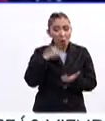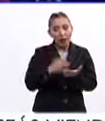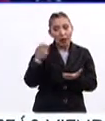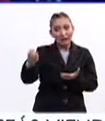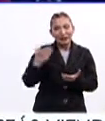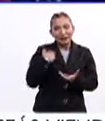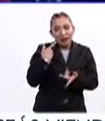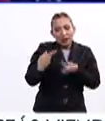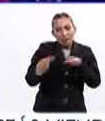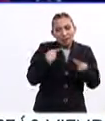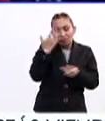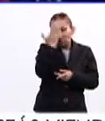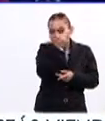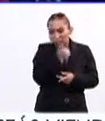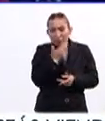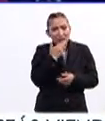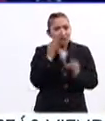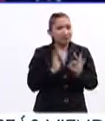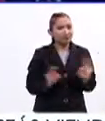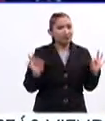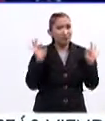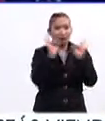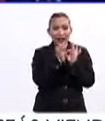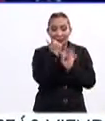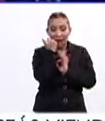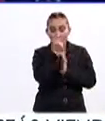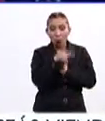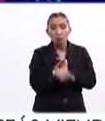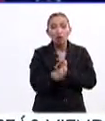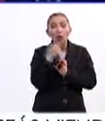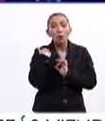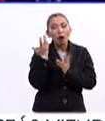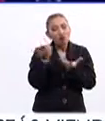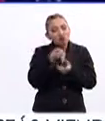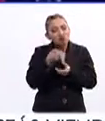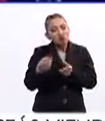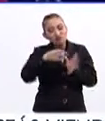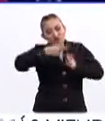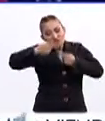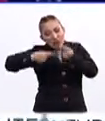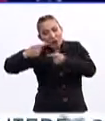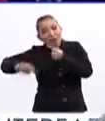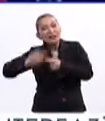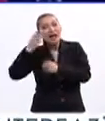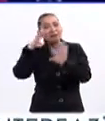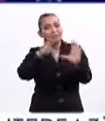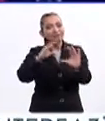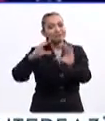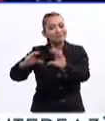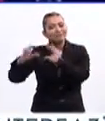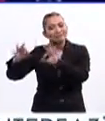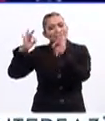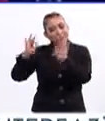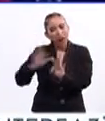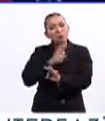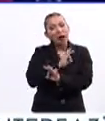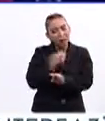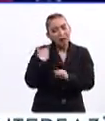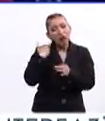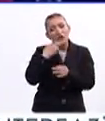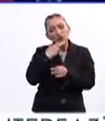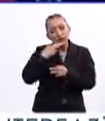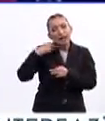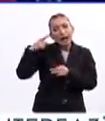eso uno puede desarrollar competencias muy significativas en los estudiantes. Bajo una estructura de secuencia didáctica adecuada, realmente sí permiten